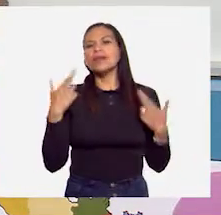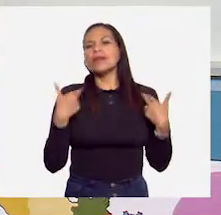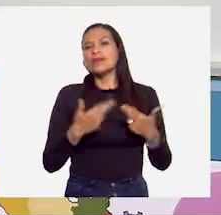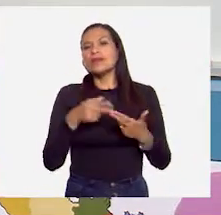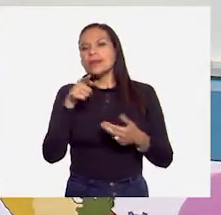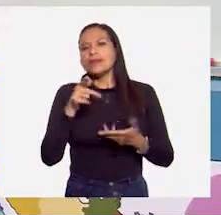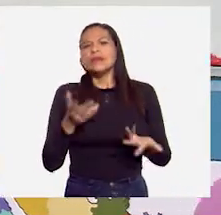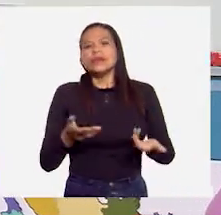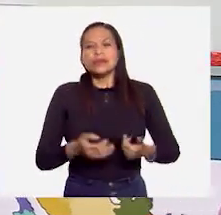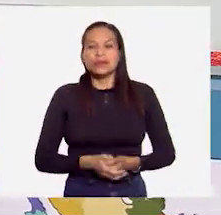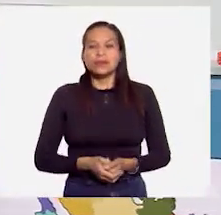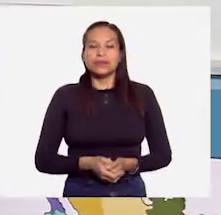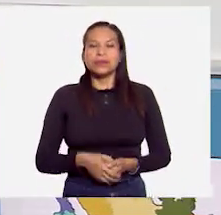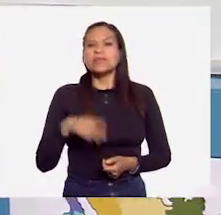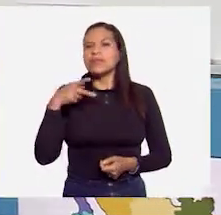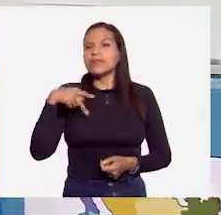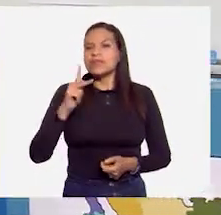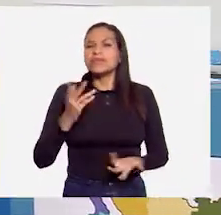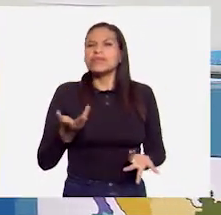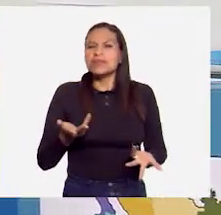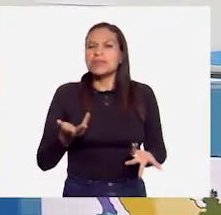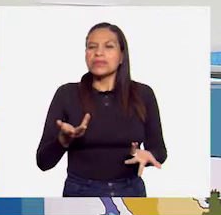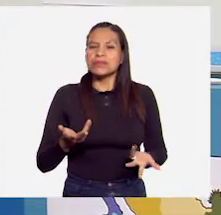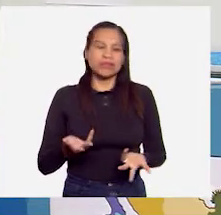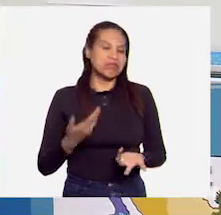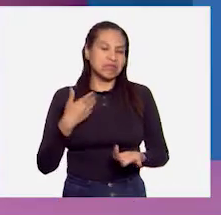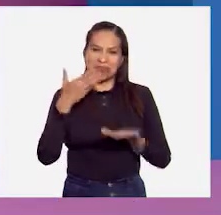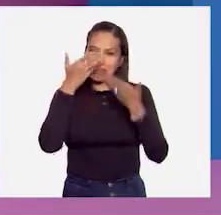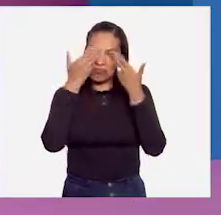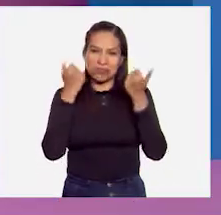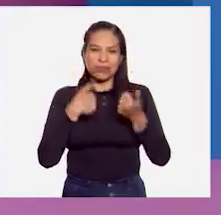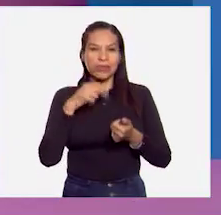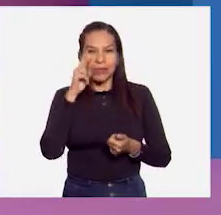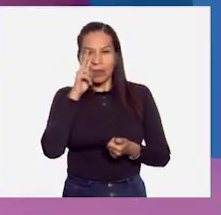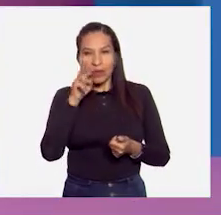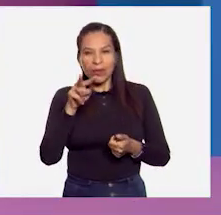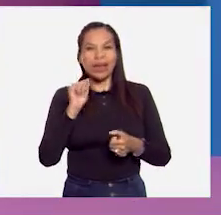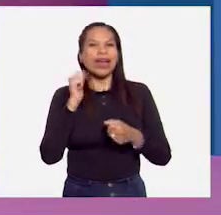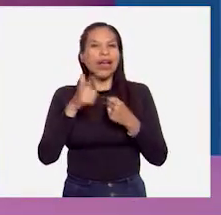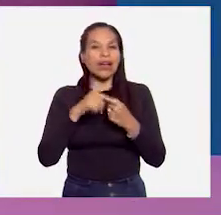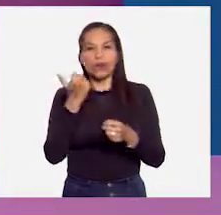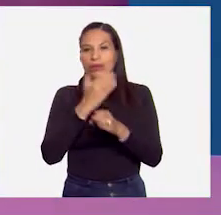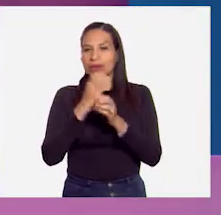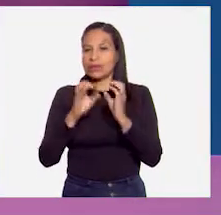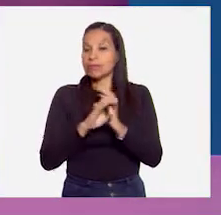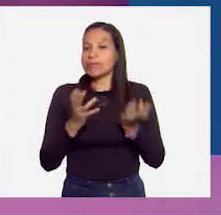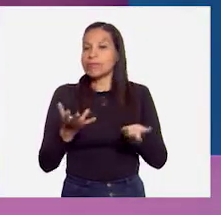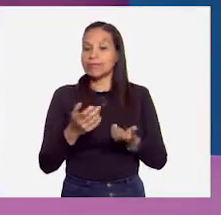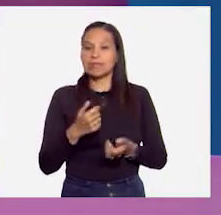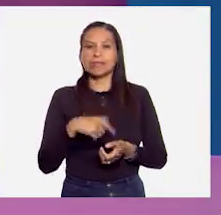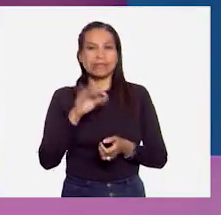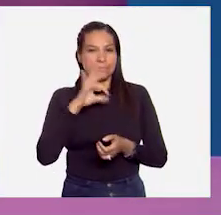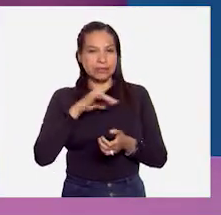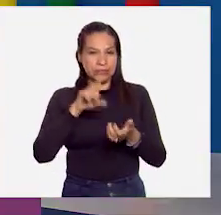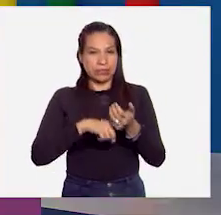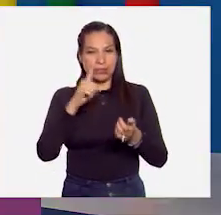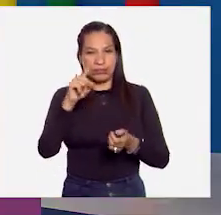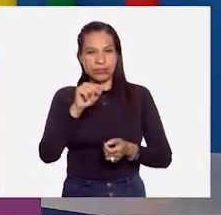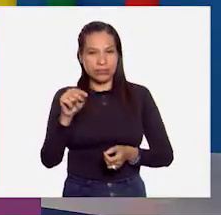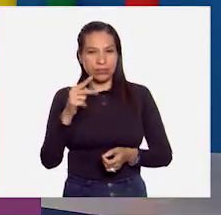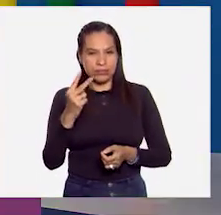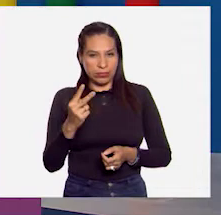¡Profesor! Pero... ay, no sé, yo observé algo más. En un medio